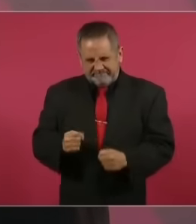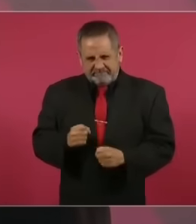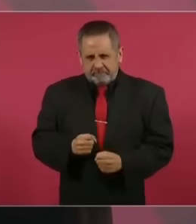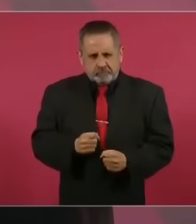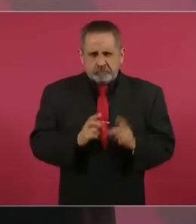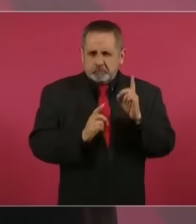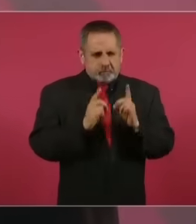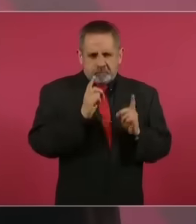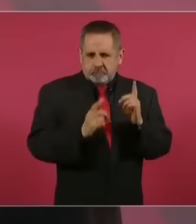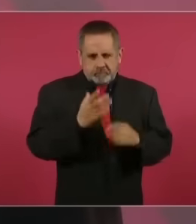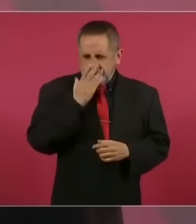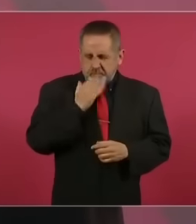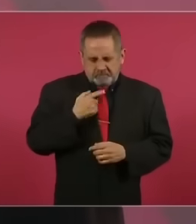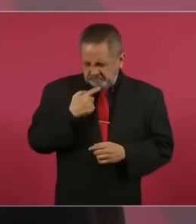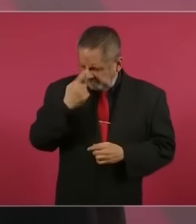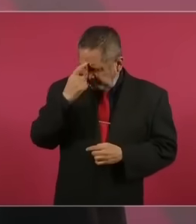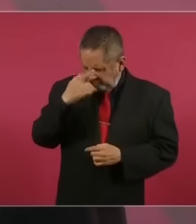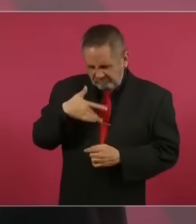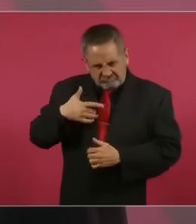que